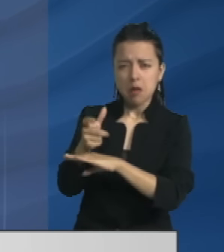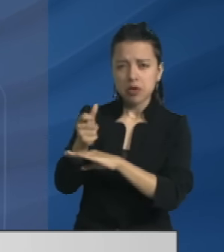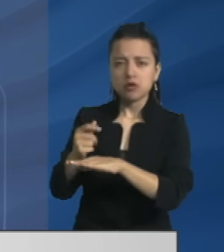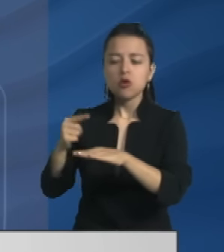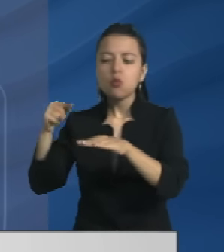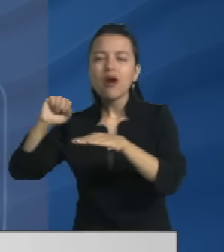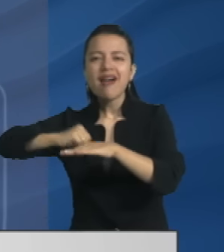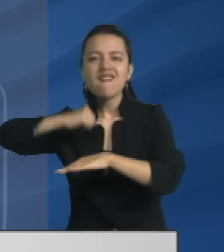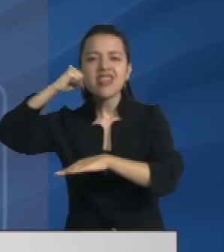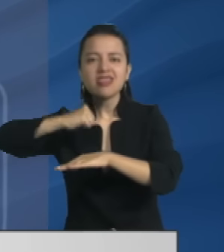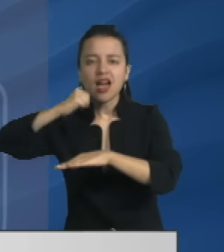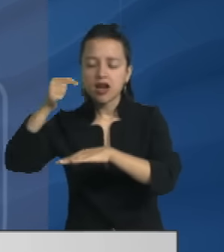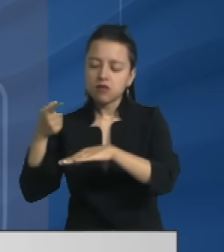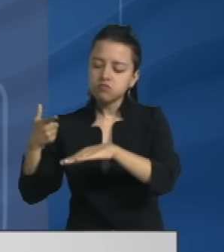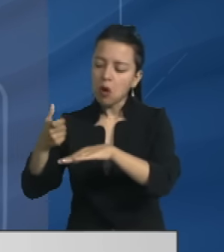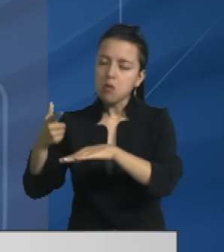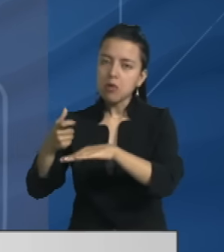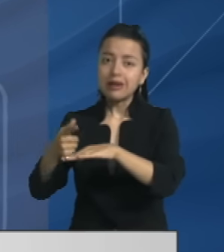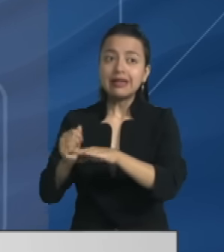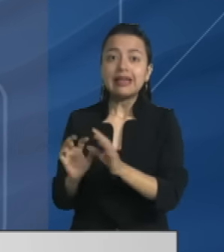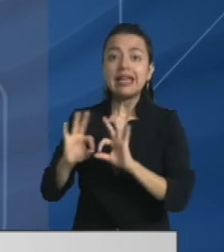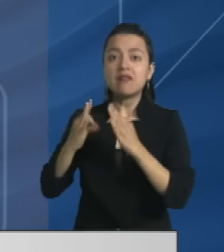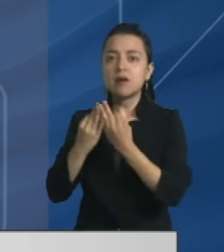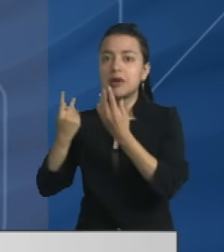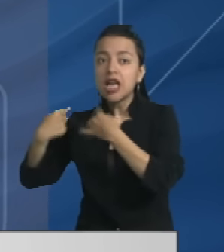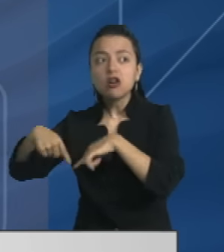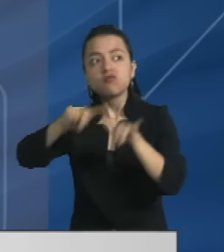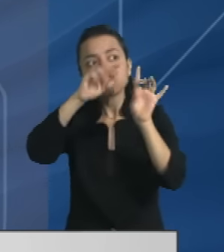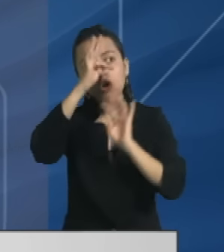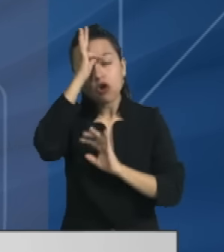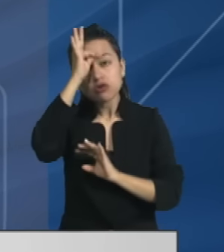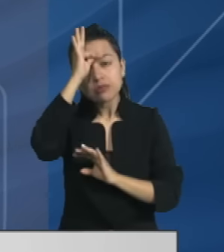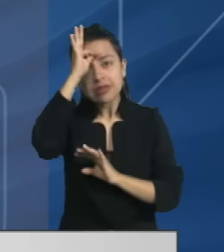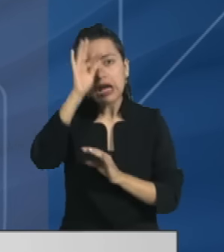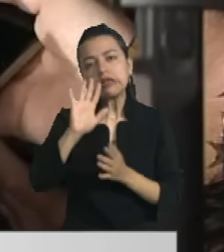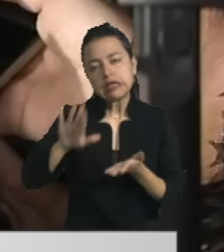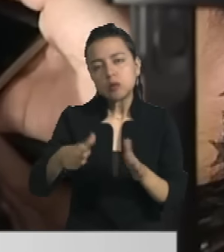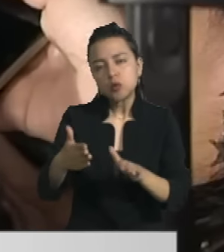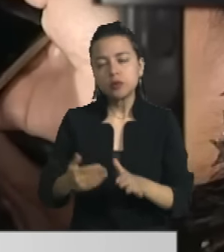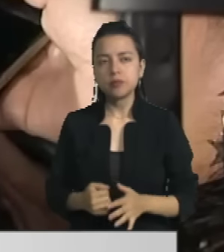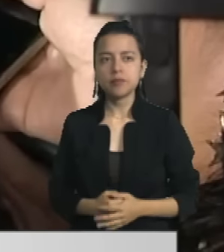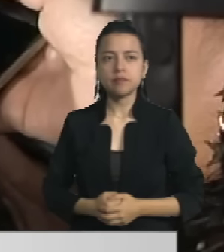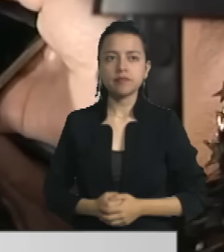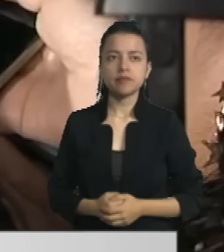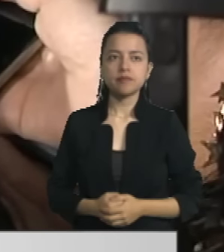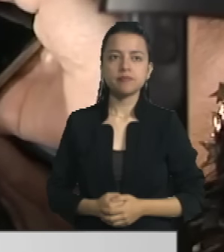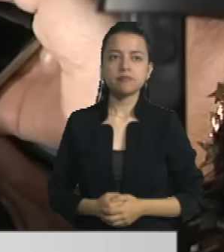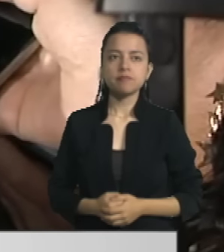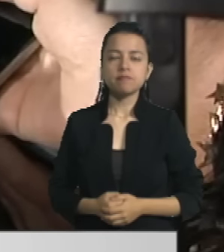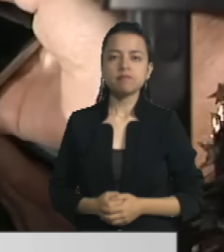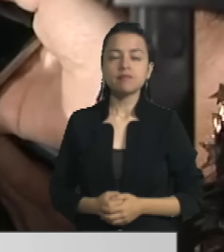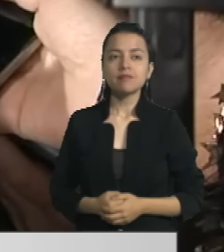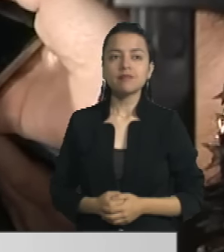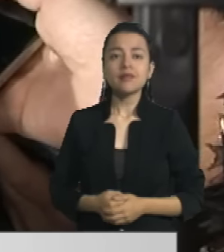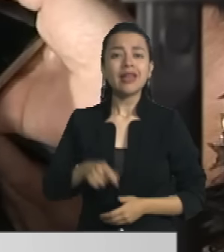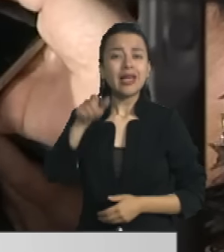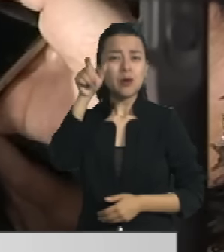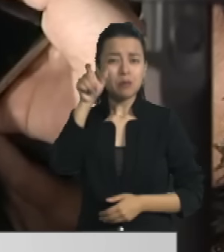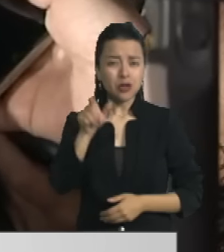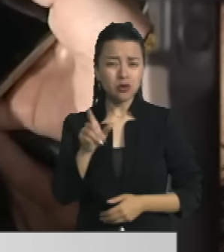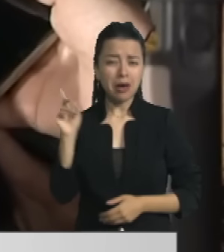vehículo y fue trasladado por su familia a un hospital cercano donde falleció era una persona con un alto